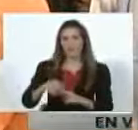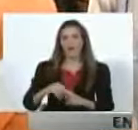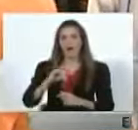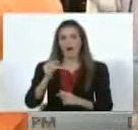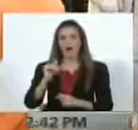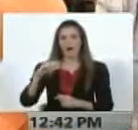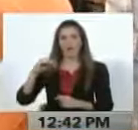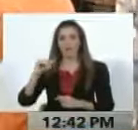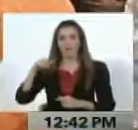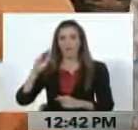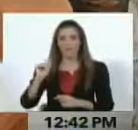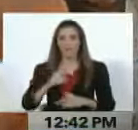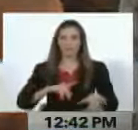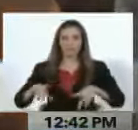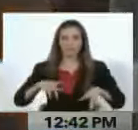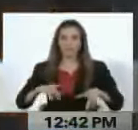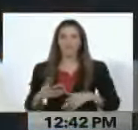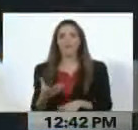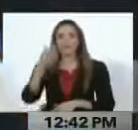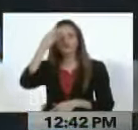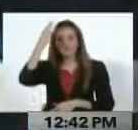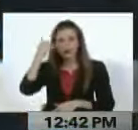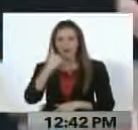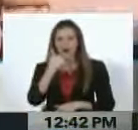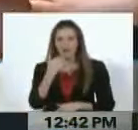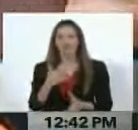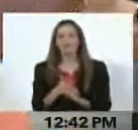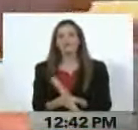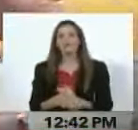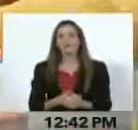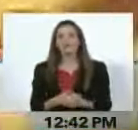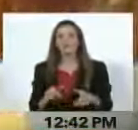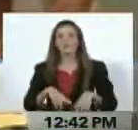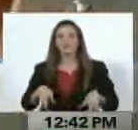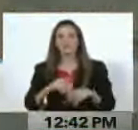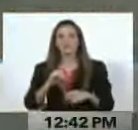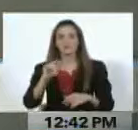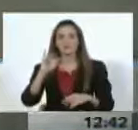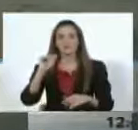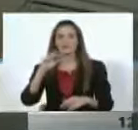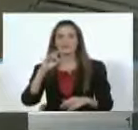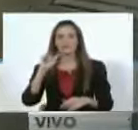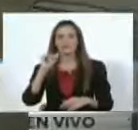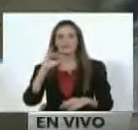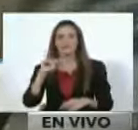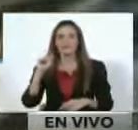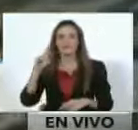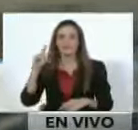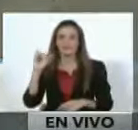Mora, coordinador del Consejo Directivo del Hospital Doctor Luis Pacheco.